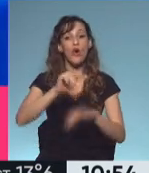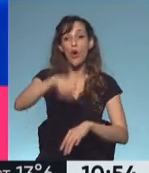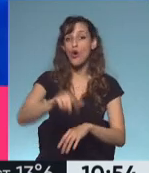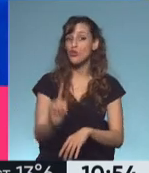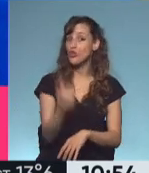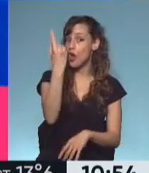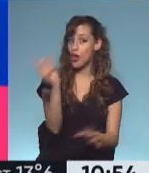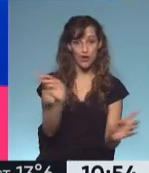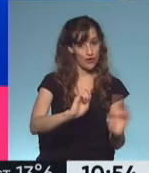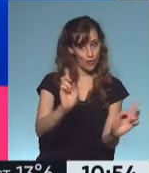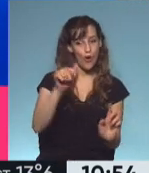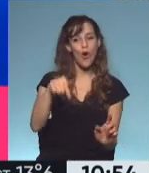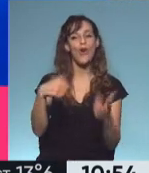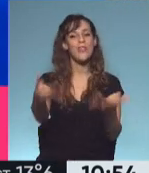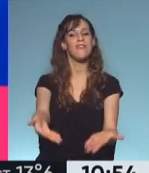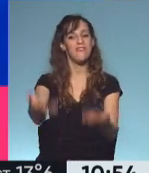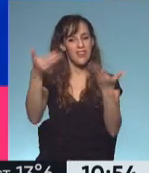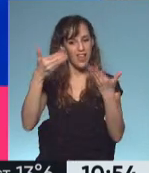solo hoy. Un invitado,